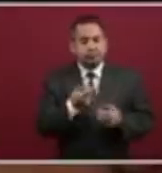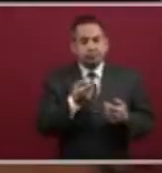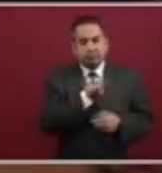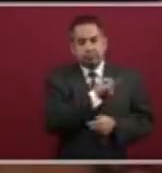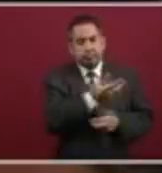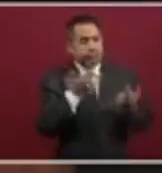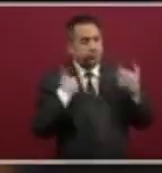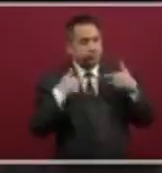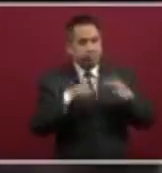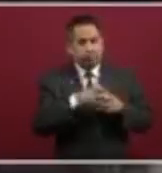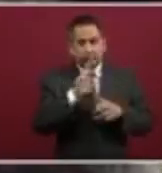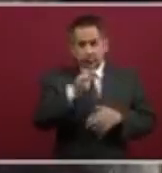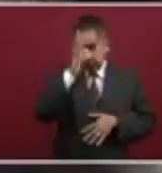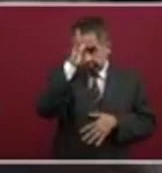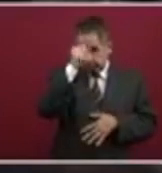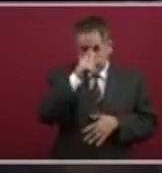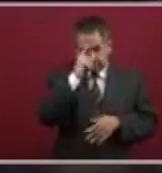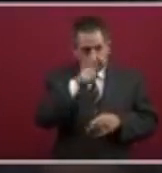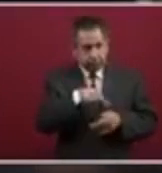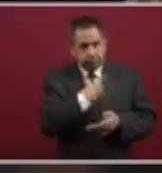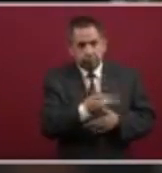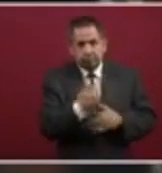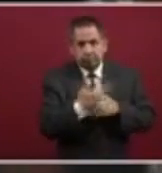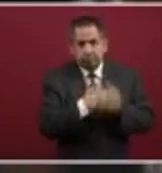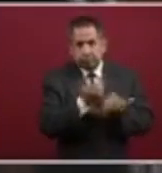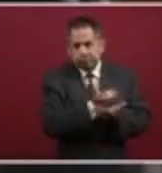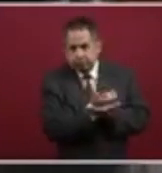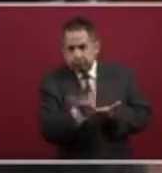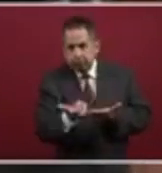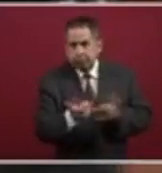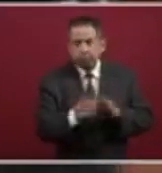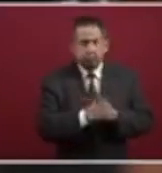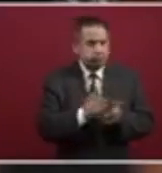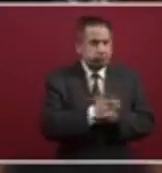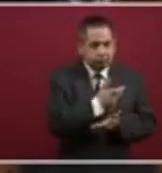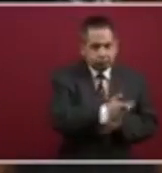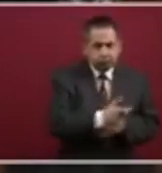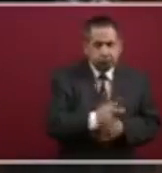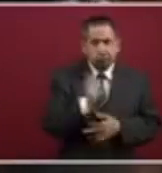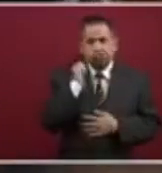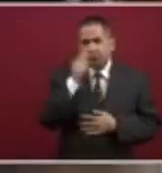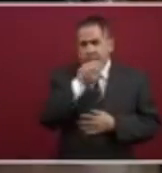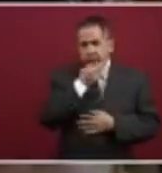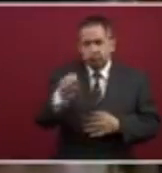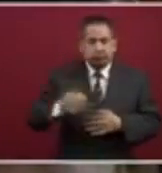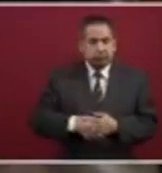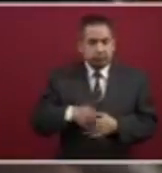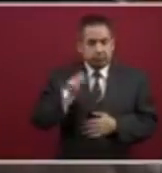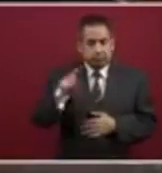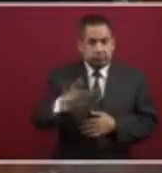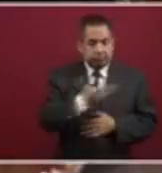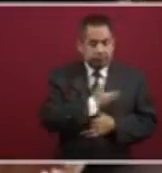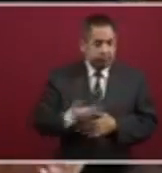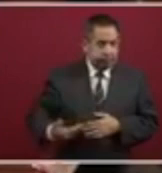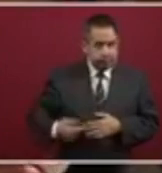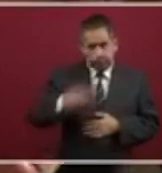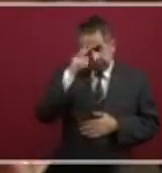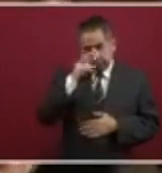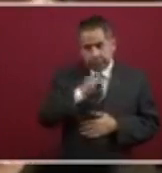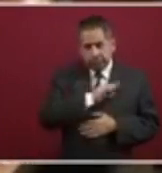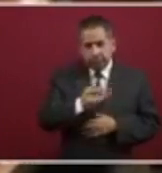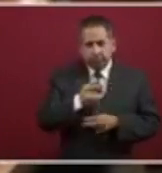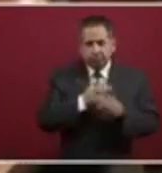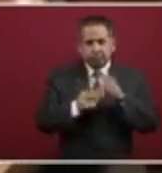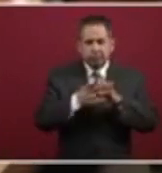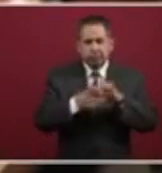profesores? ¿Ya hubo algún acuerdo? ¿Ya tiene algún anuncio que darle a los maestros del país? Y asimismo, presidente de la República, ¿podría